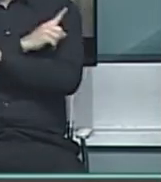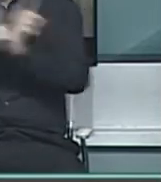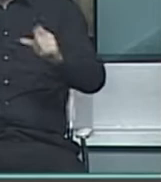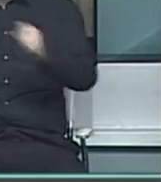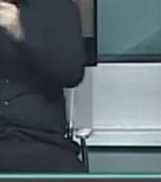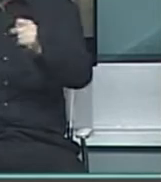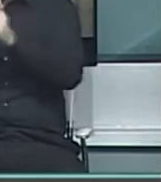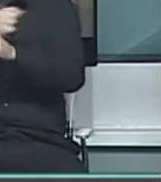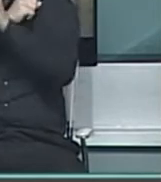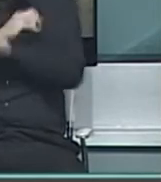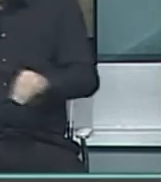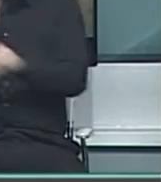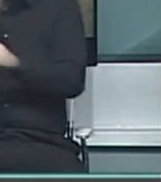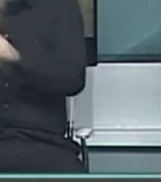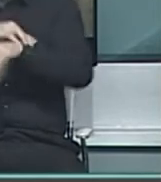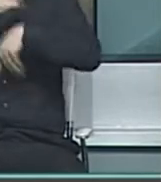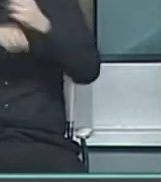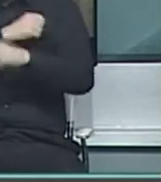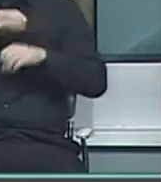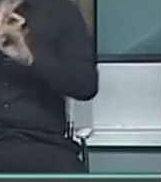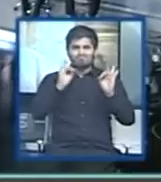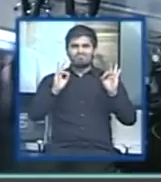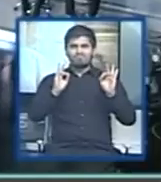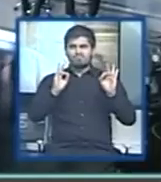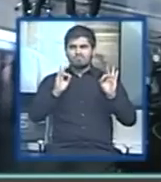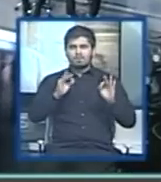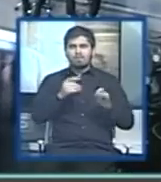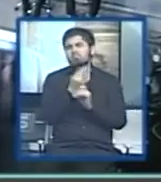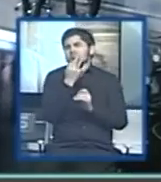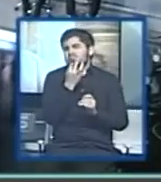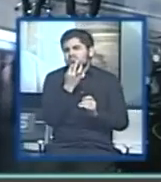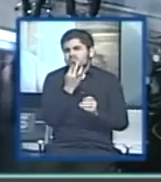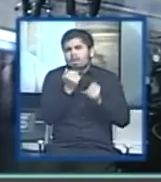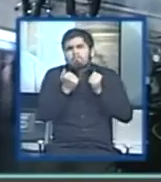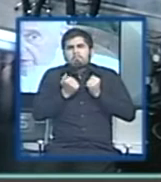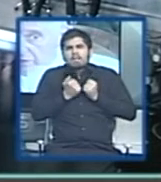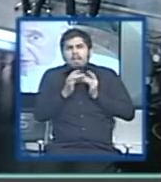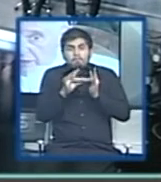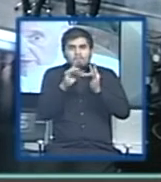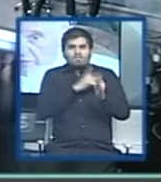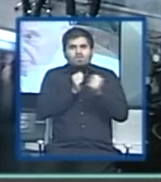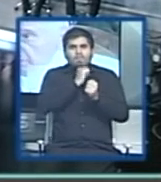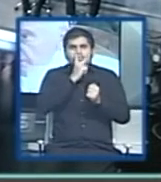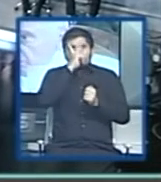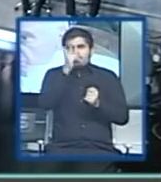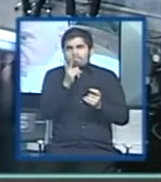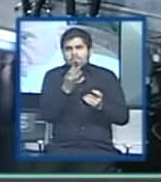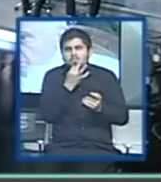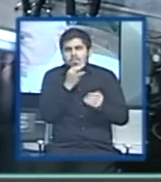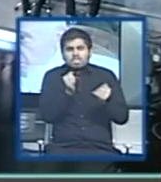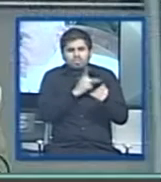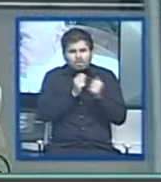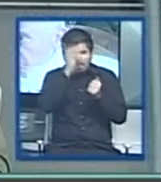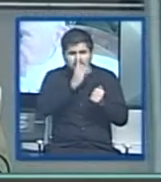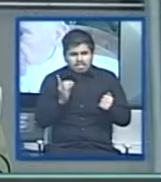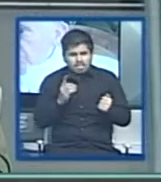es evangelizarles para que ellos sean agentes multiplicadores. César, claro. ¿Y se podría hablar de alguna expectativa especial por parte de las personas con discapacidad? Y ya vamos